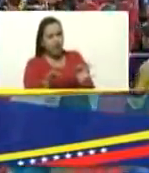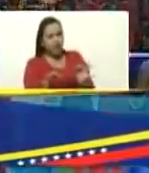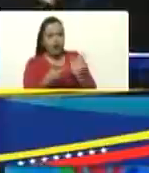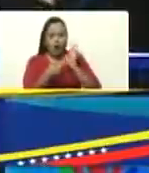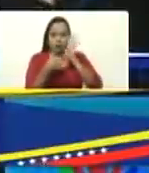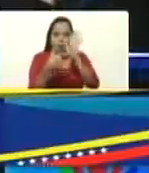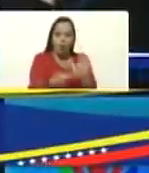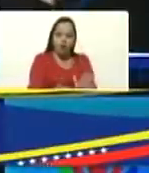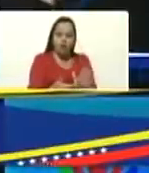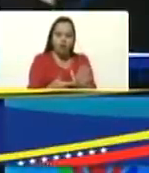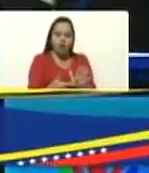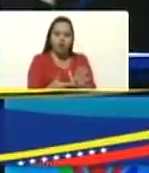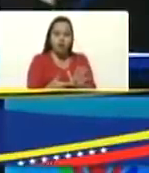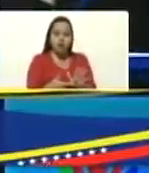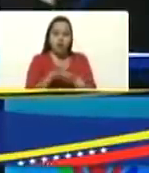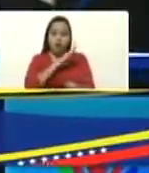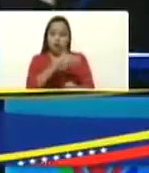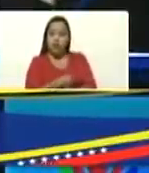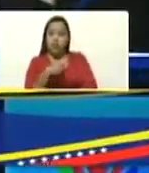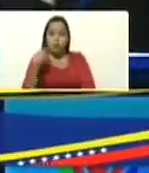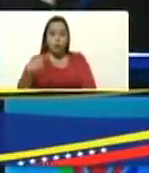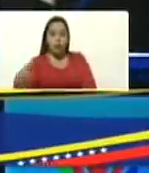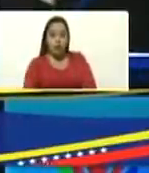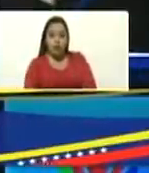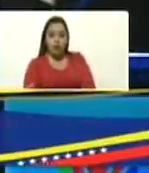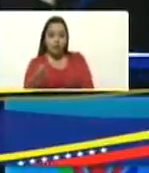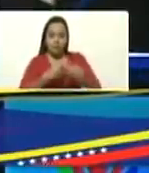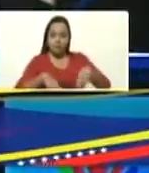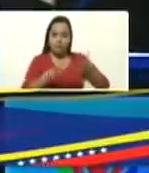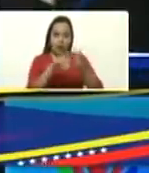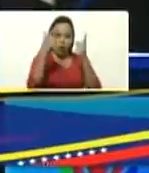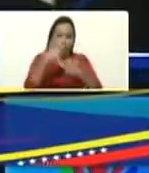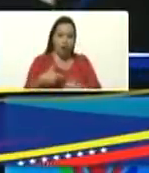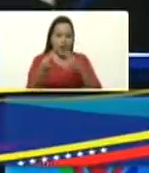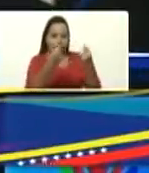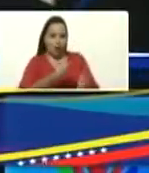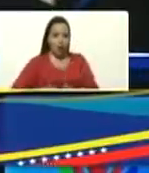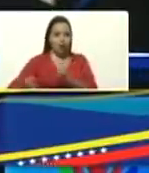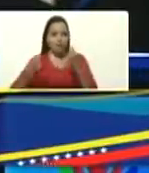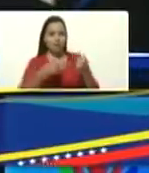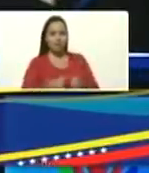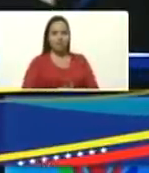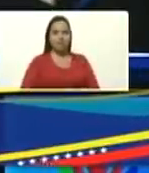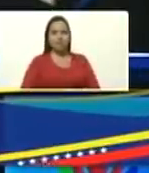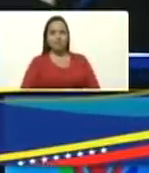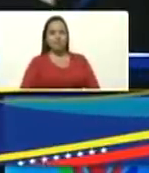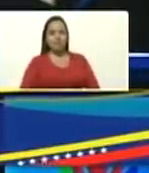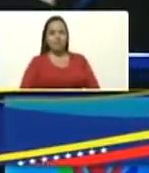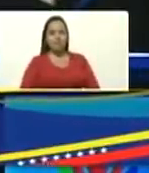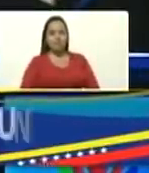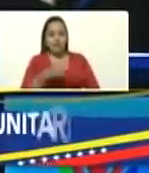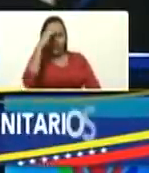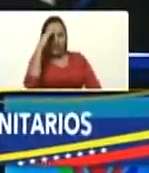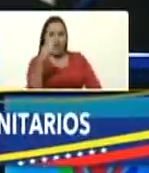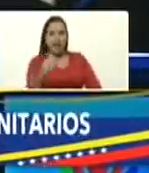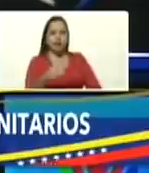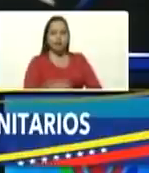del poder político, del poder moral, del poder económico, del poder militar.